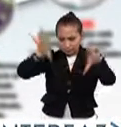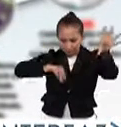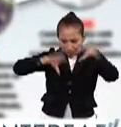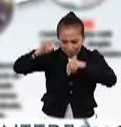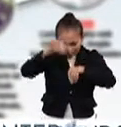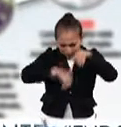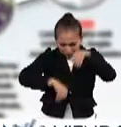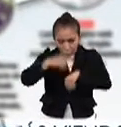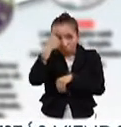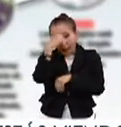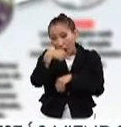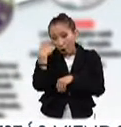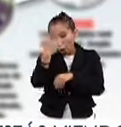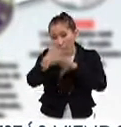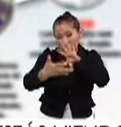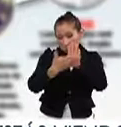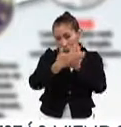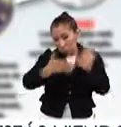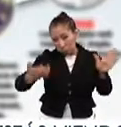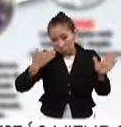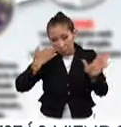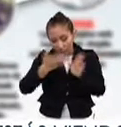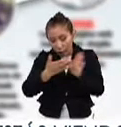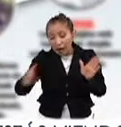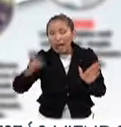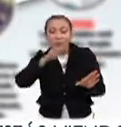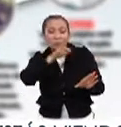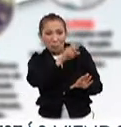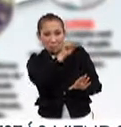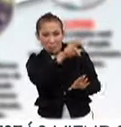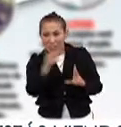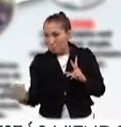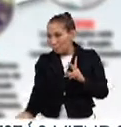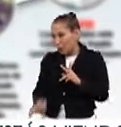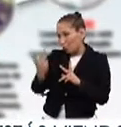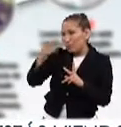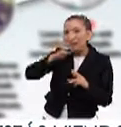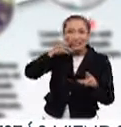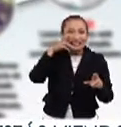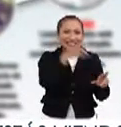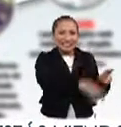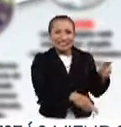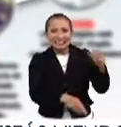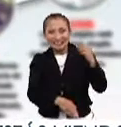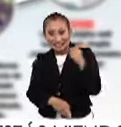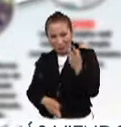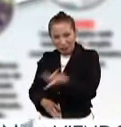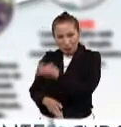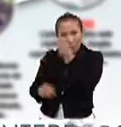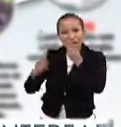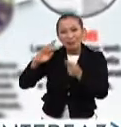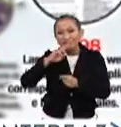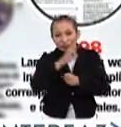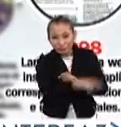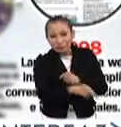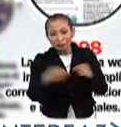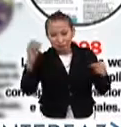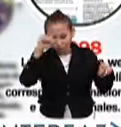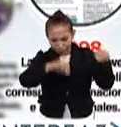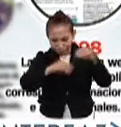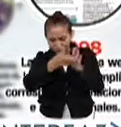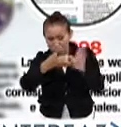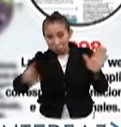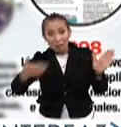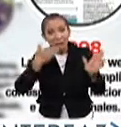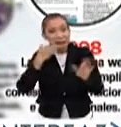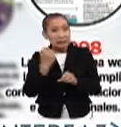programa de una hora más o menos, donde él respondía a pues cada una de las preguntas que le hacía la gente. Entonces, realmente